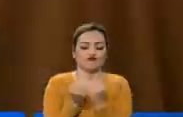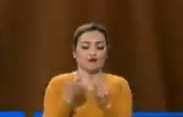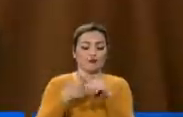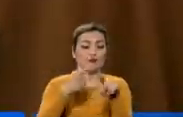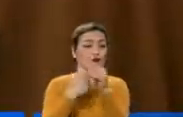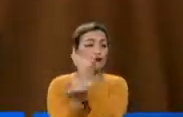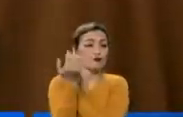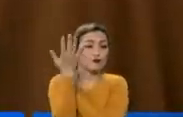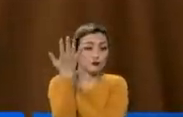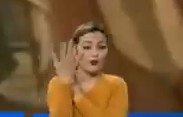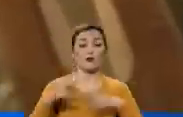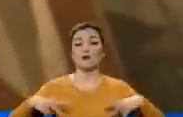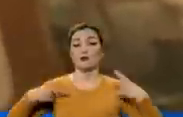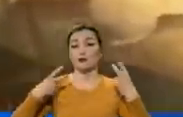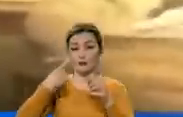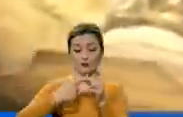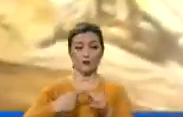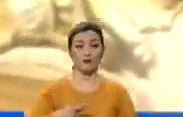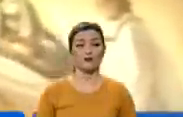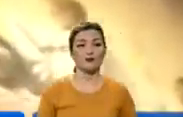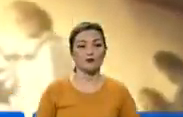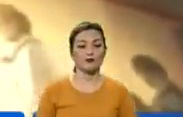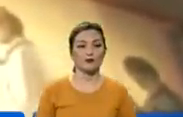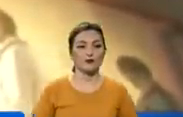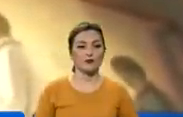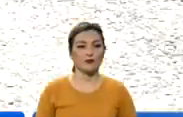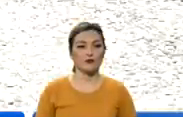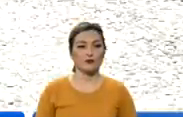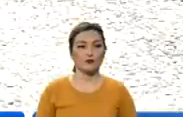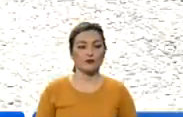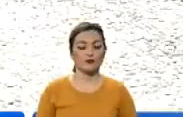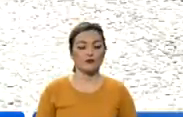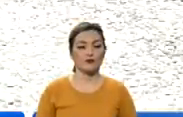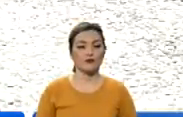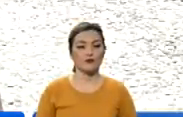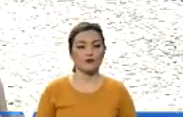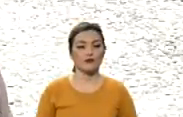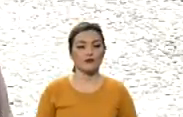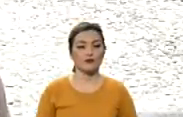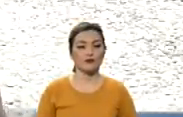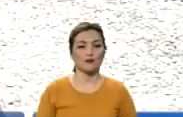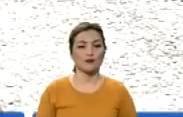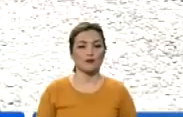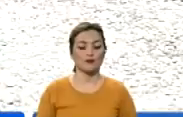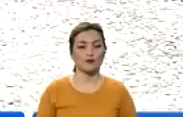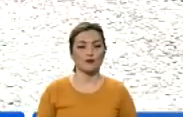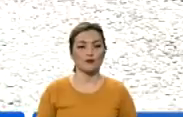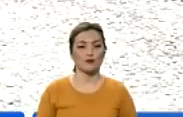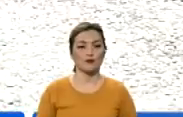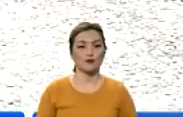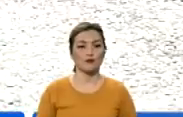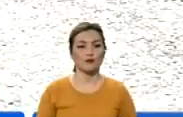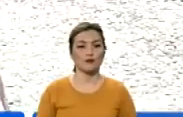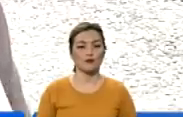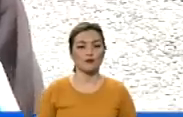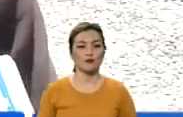diversas épocas que vivió la capital de los ecuatorianos. Estos lugares ofrecen recorridos, el Centro de